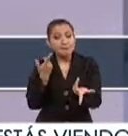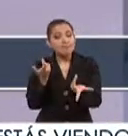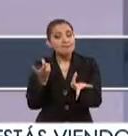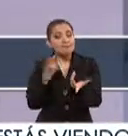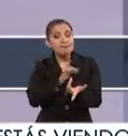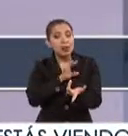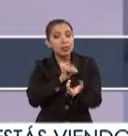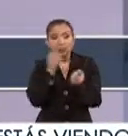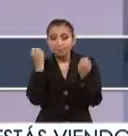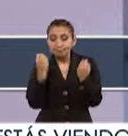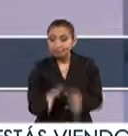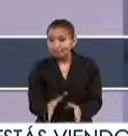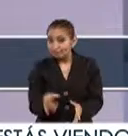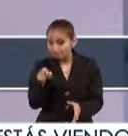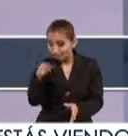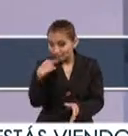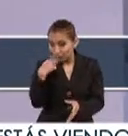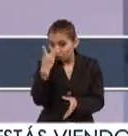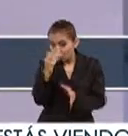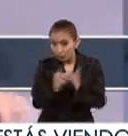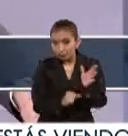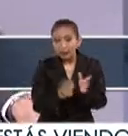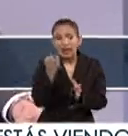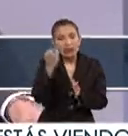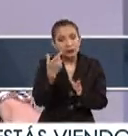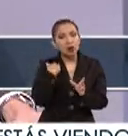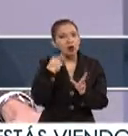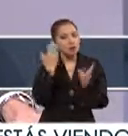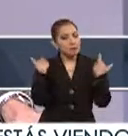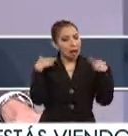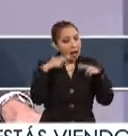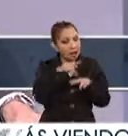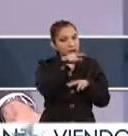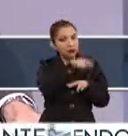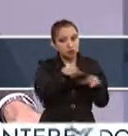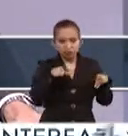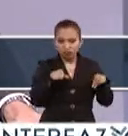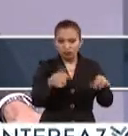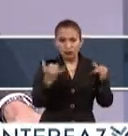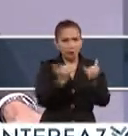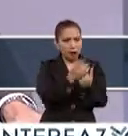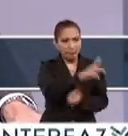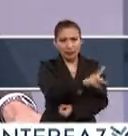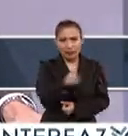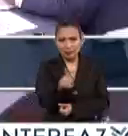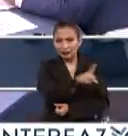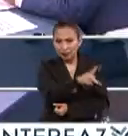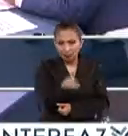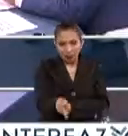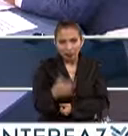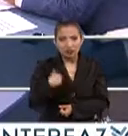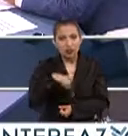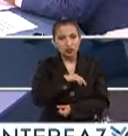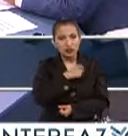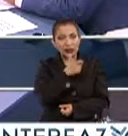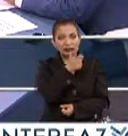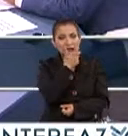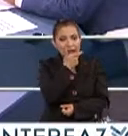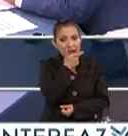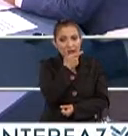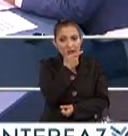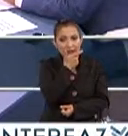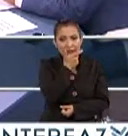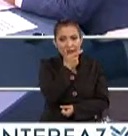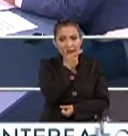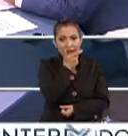perder 10 kilos si es preciso en 2 meses. Eso es lo que el paralelismo es, diría, casi 100%. O sea, entramos